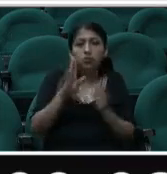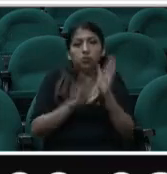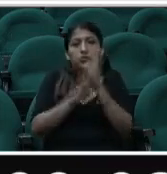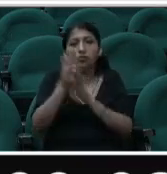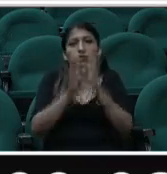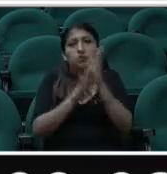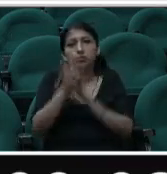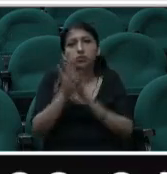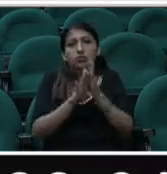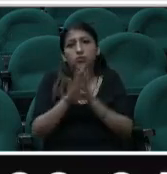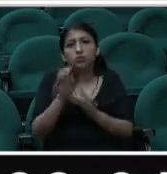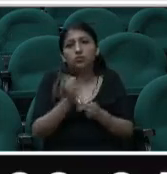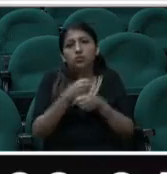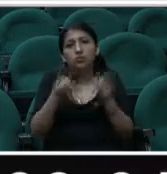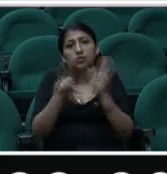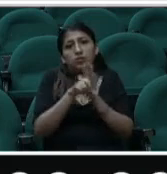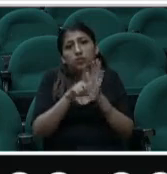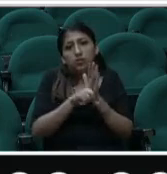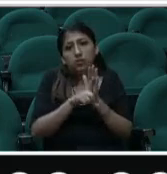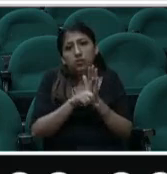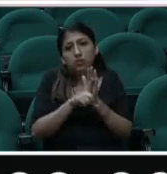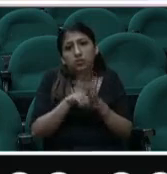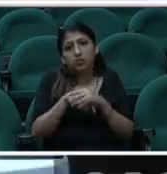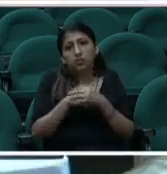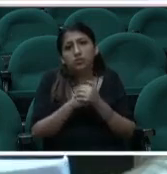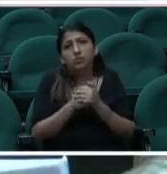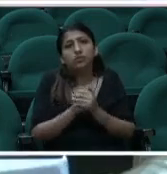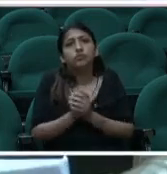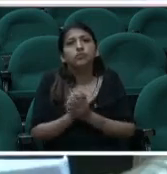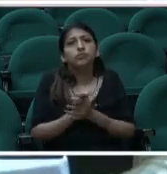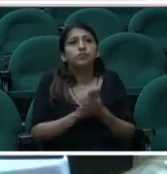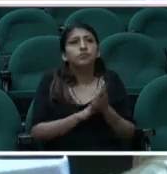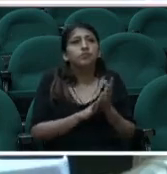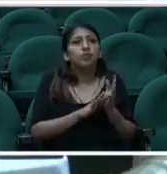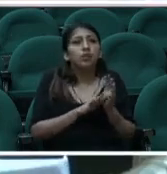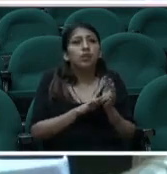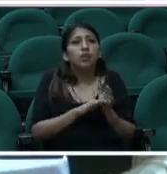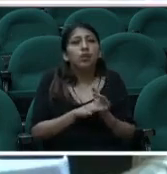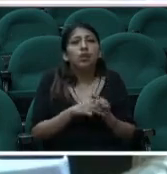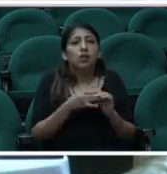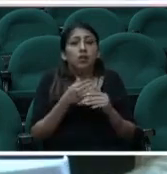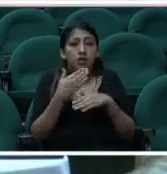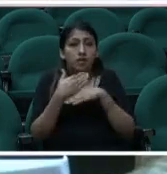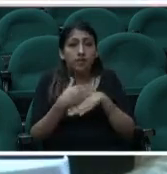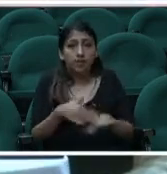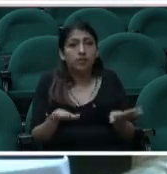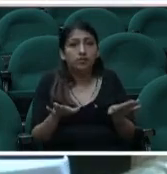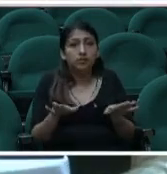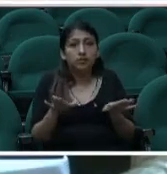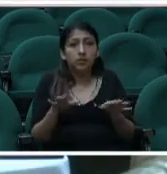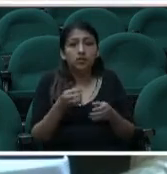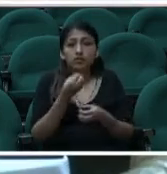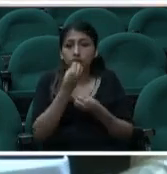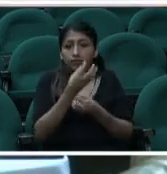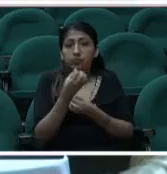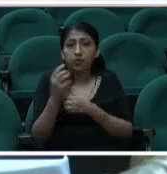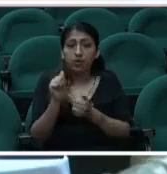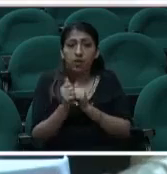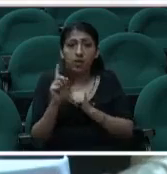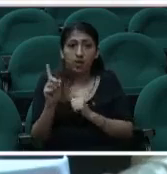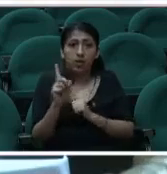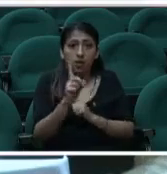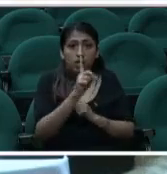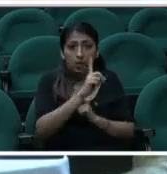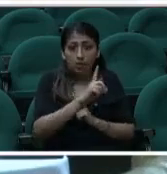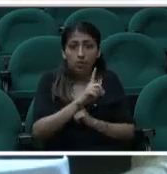progresividad tributaria que ésta está establecido en la constitución muchas gracias bien de esta manera hemos finalizado la exposición de cada uno